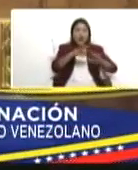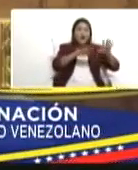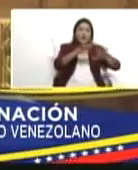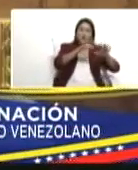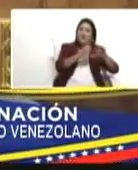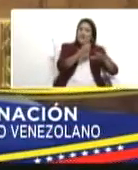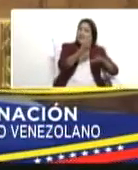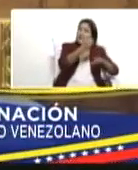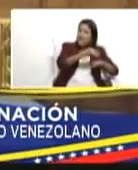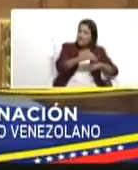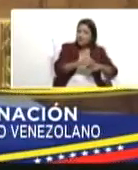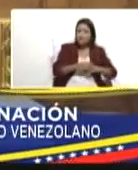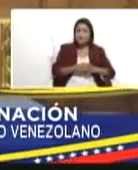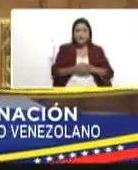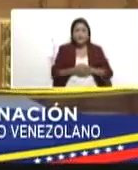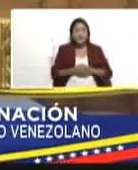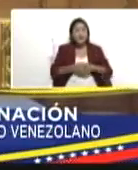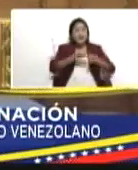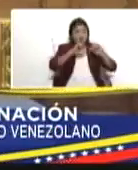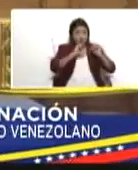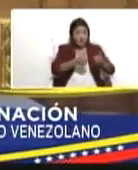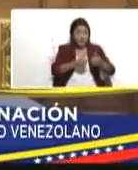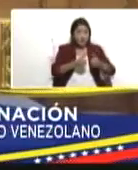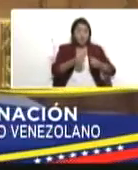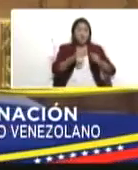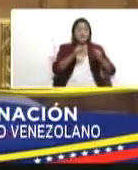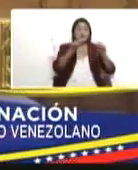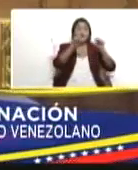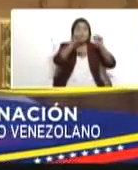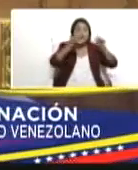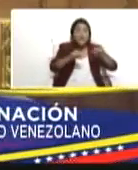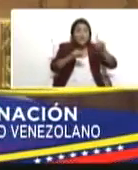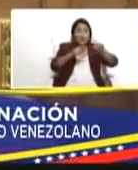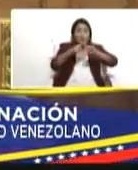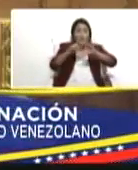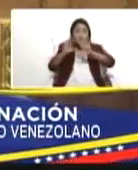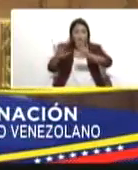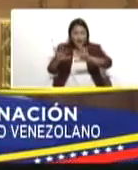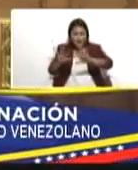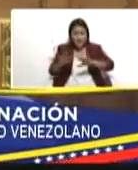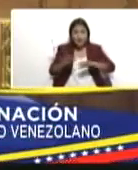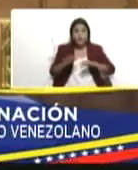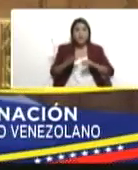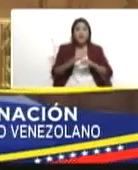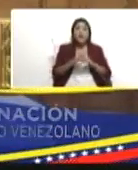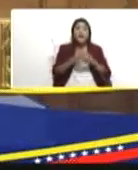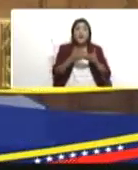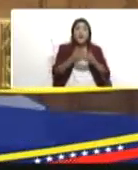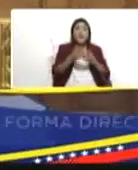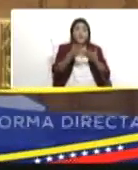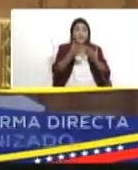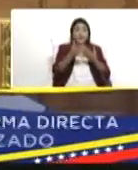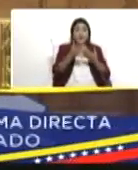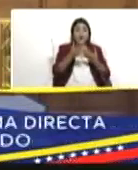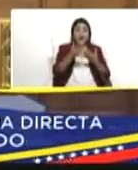su nacimiento el sistema 1 por 10 del buen gobierno ha recibido